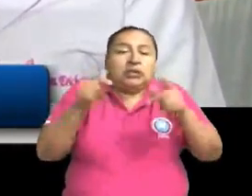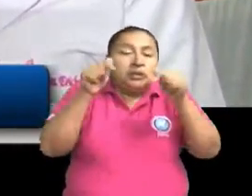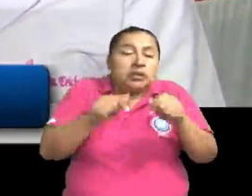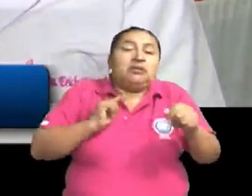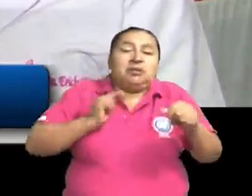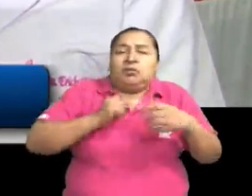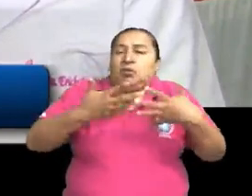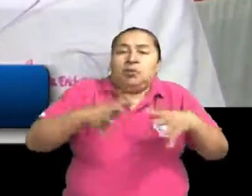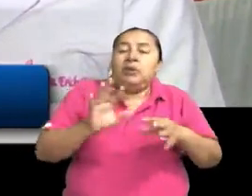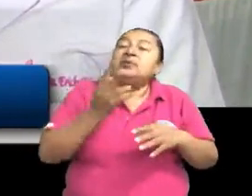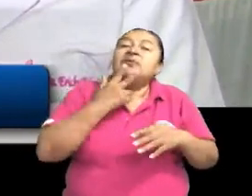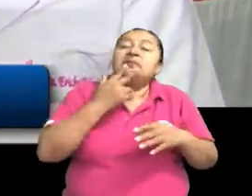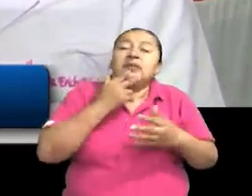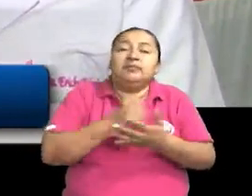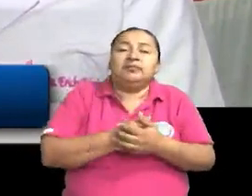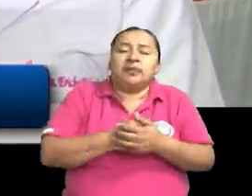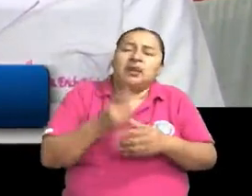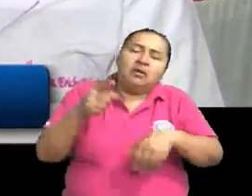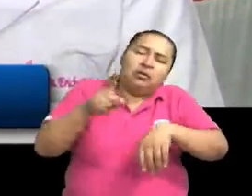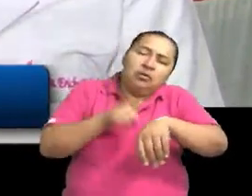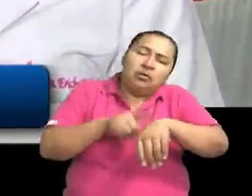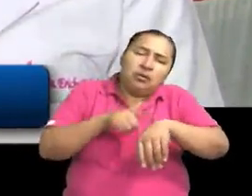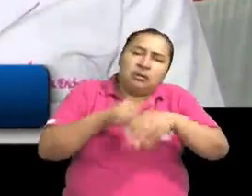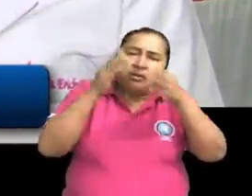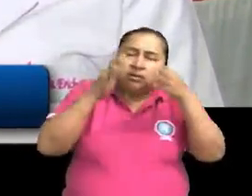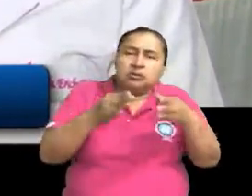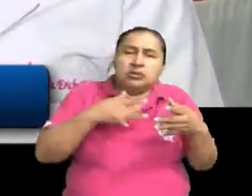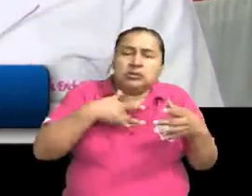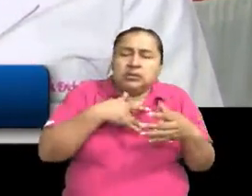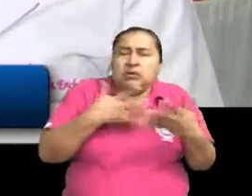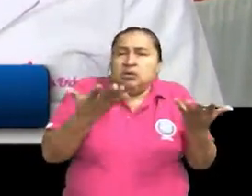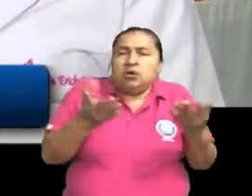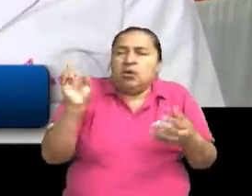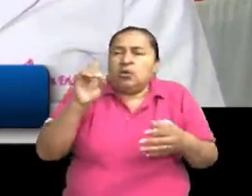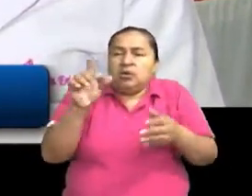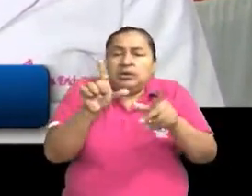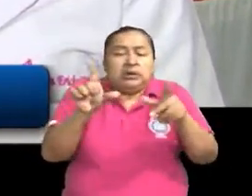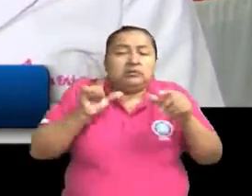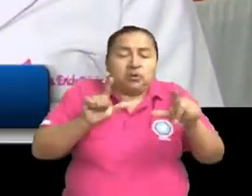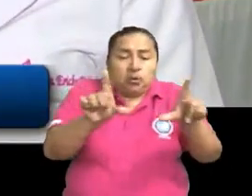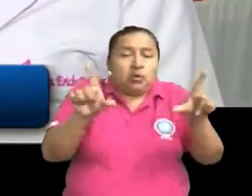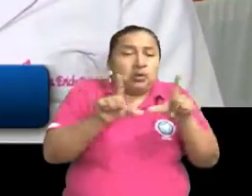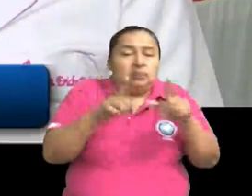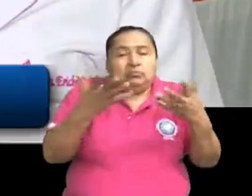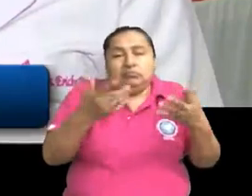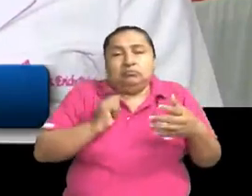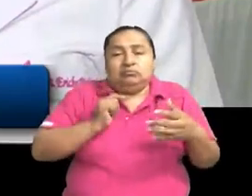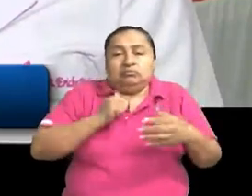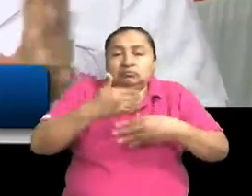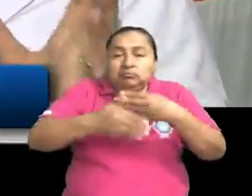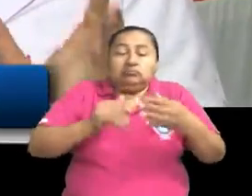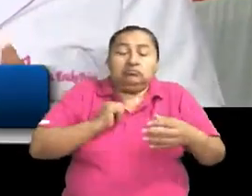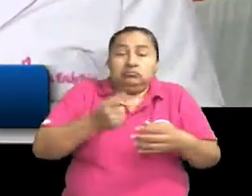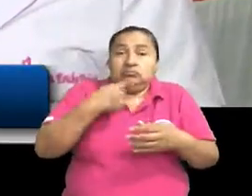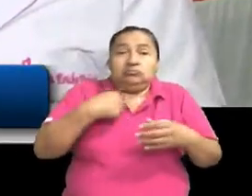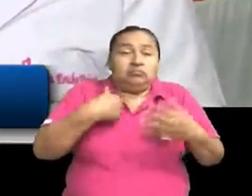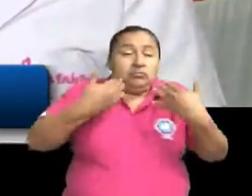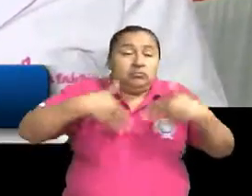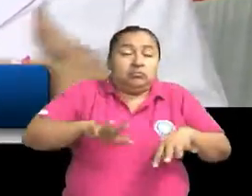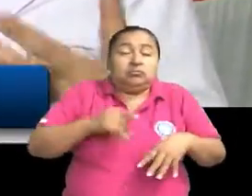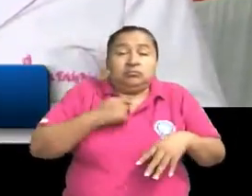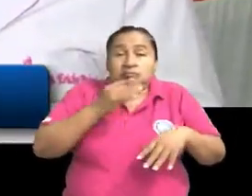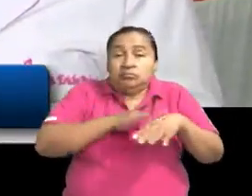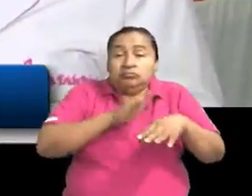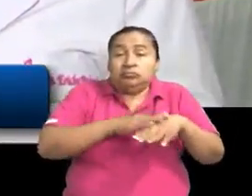ninguna otra. Ahora, los horarios de atención y sensibilidad de las clínicas del dolor, de las clínicas de medicina natural, para se